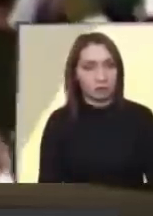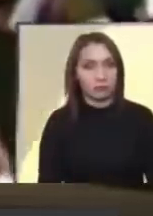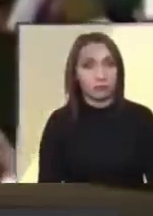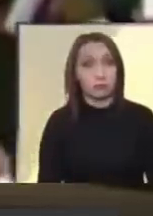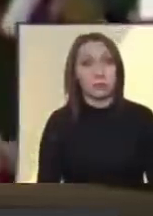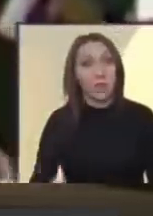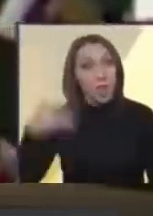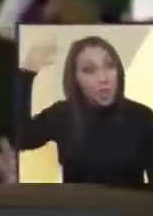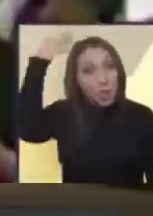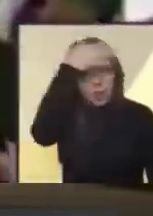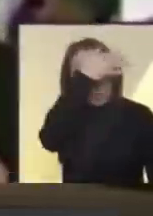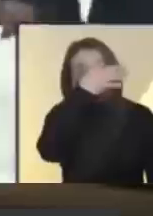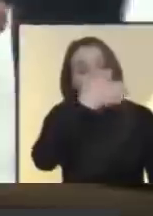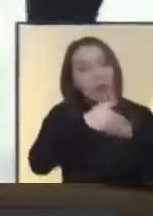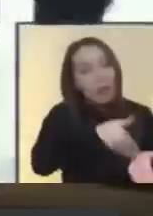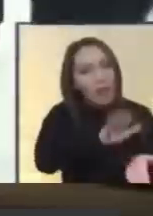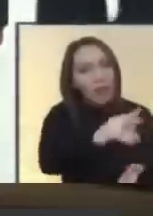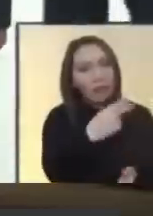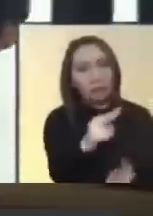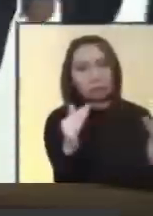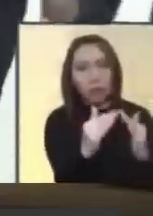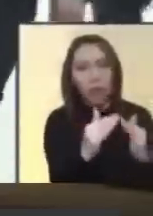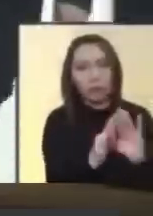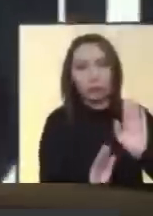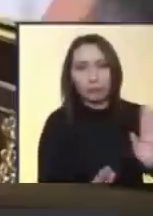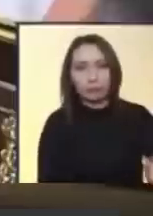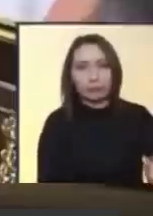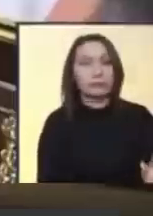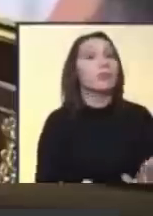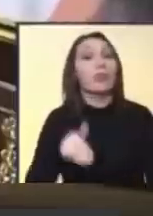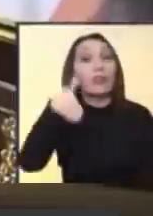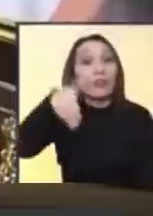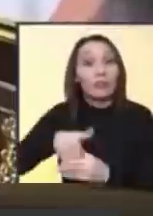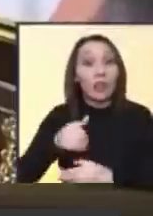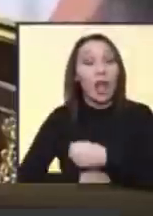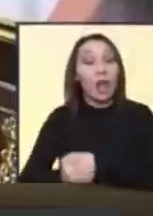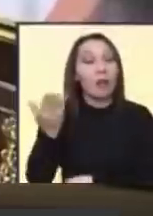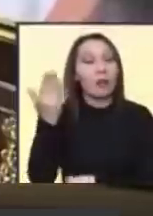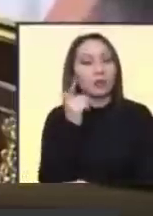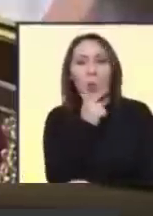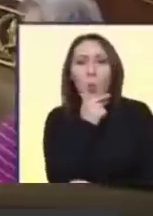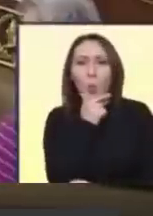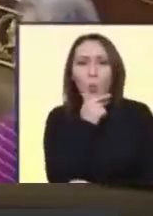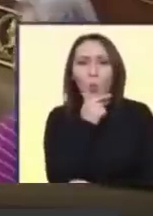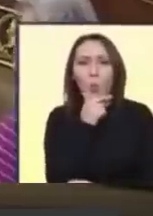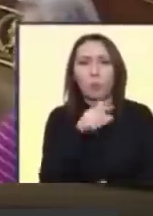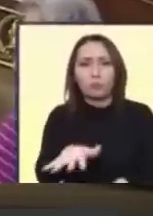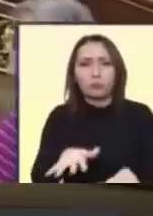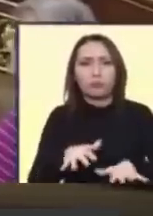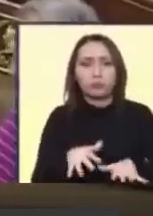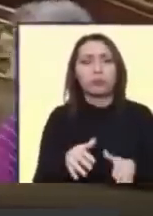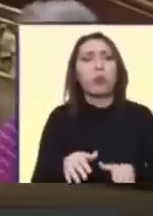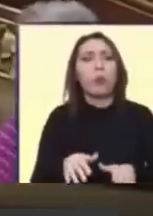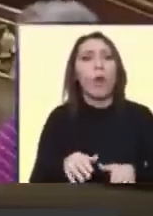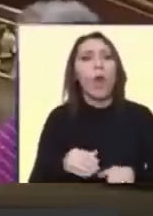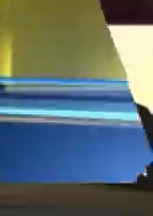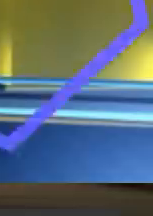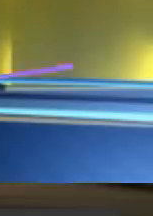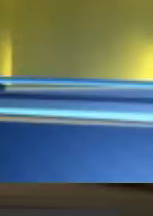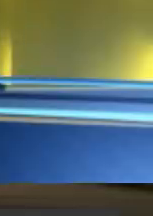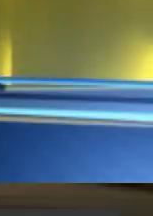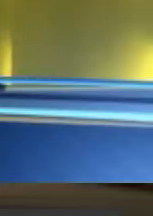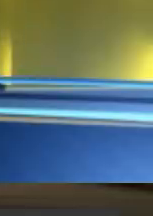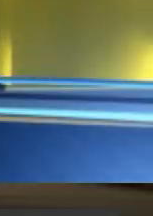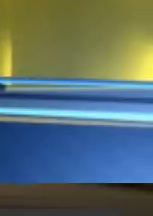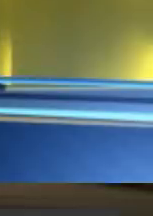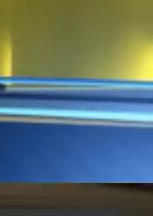si llegara a viajar para visitar la sede de las Naciones Unidas, donde funciona, a pesar de las oficinas centrales de la